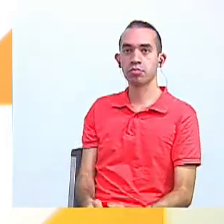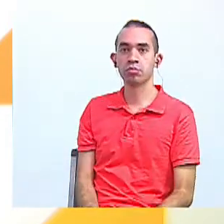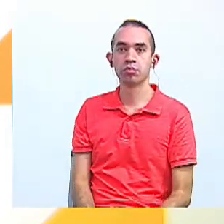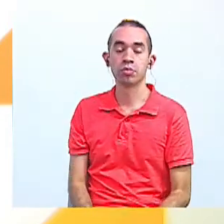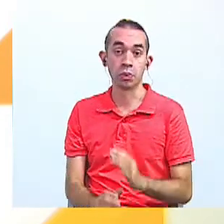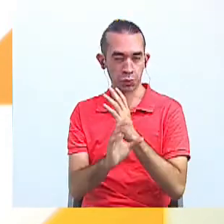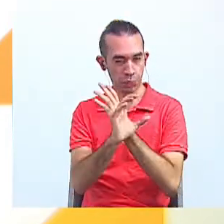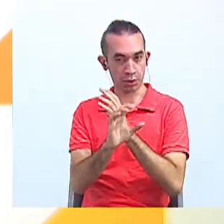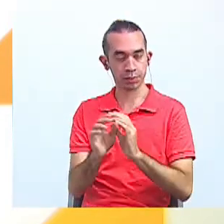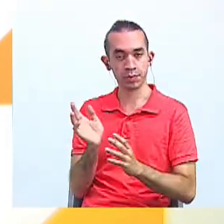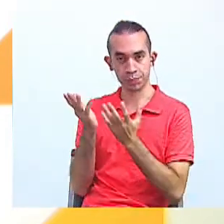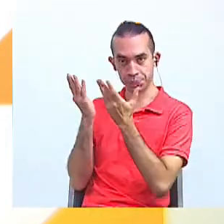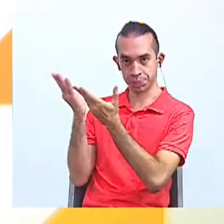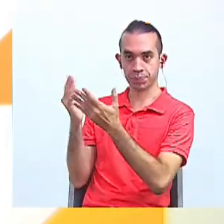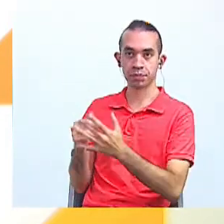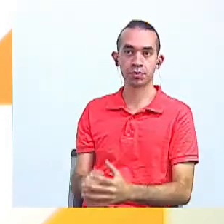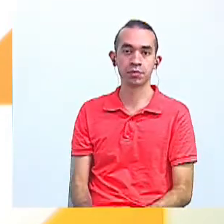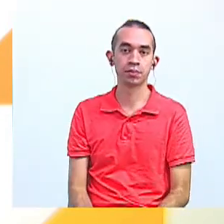con mucho cuidado.